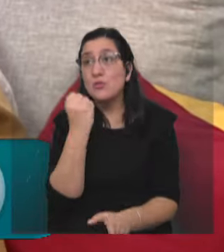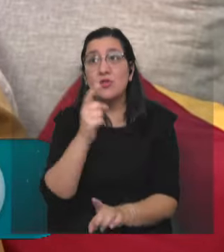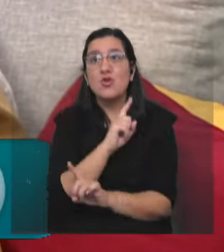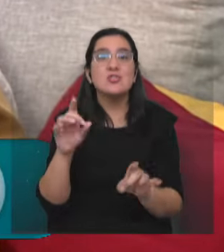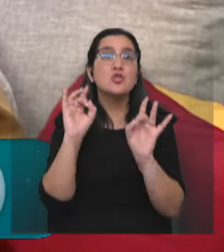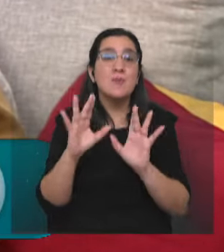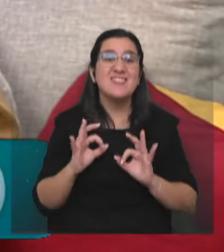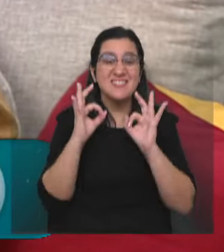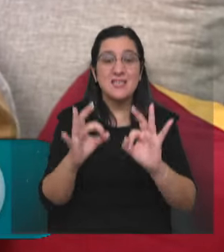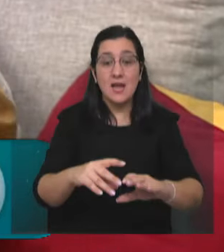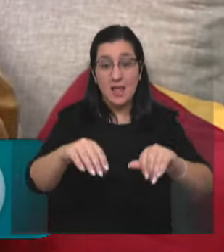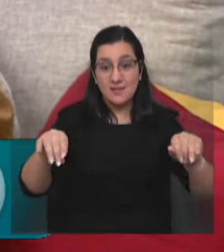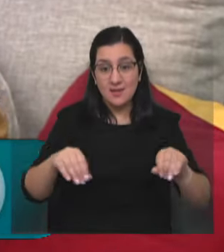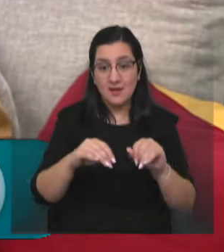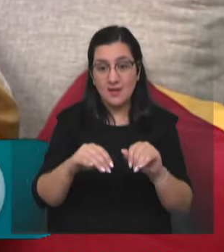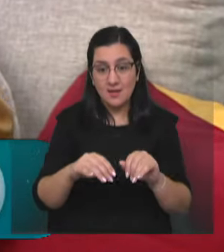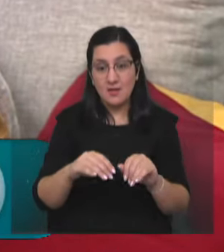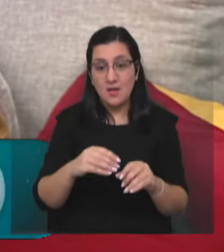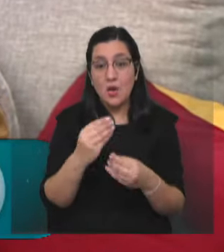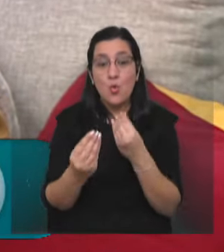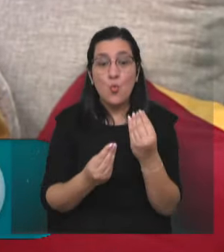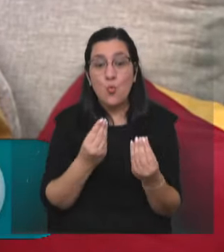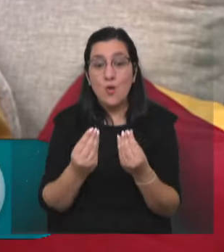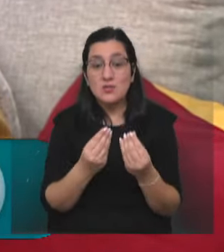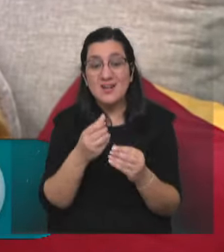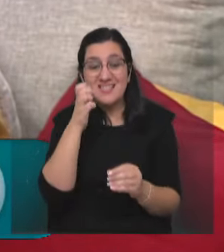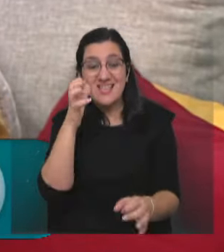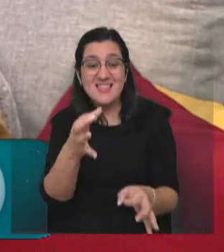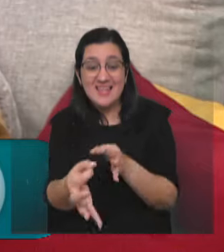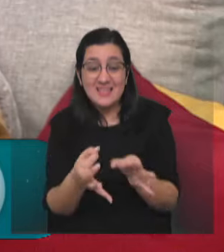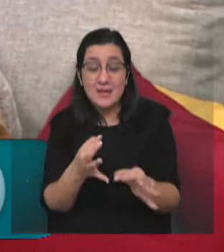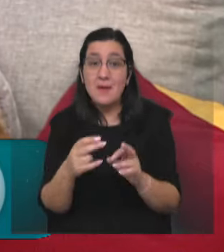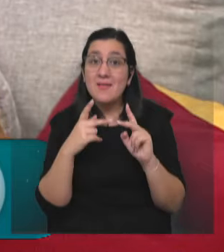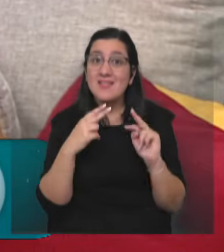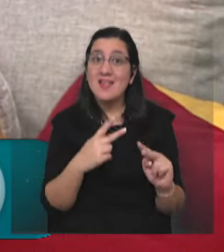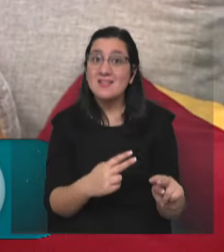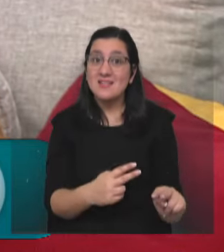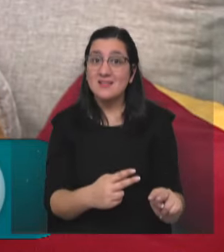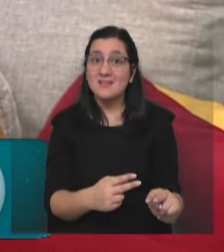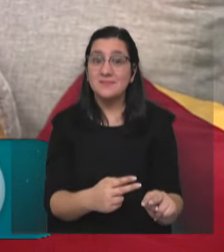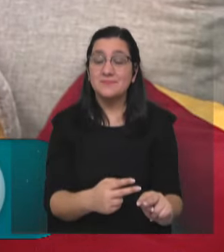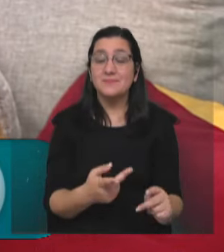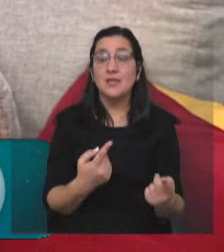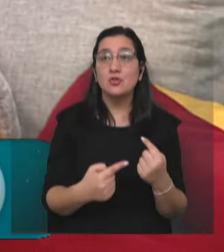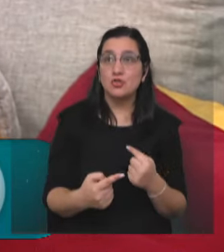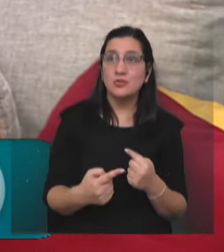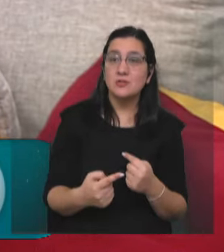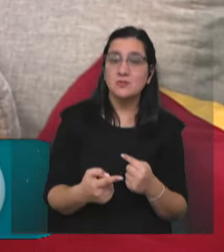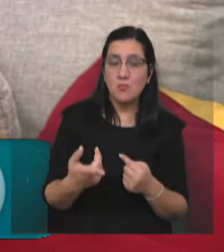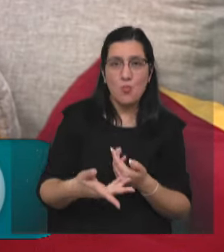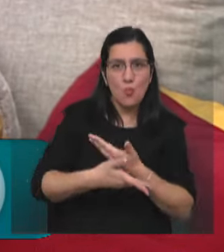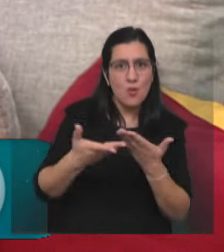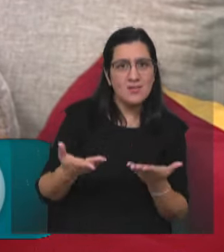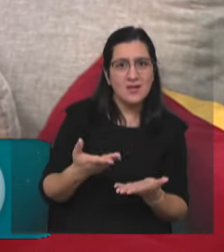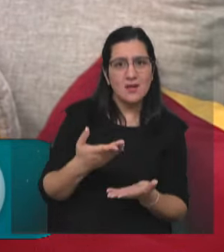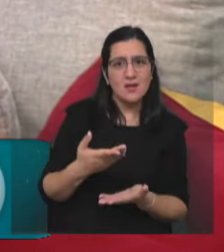a la tierra, sino cuáles son las estrategias para mantenerse. Y eso habla de